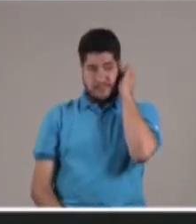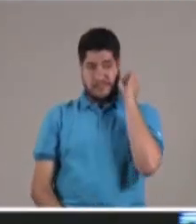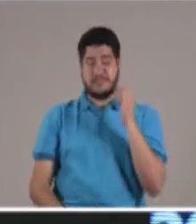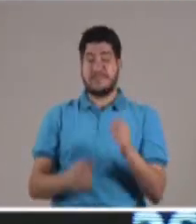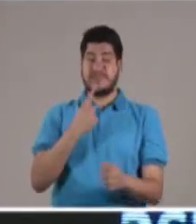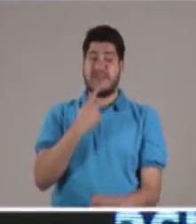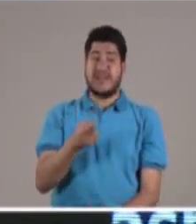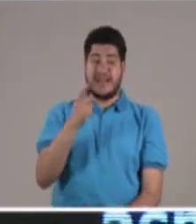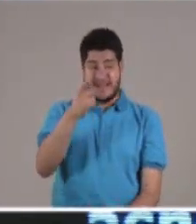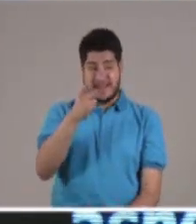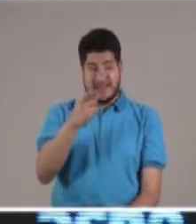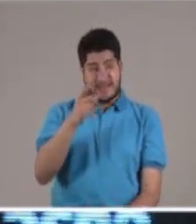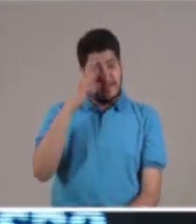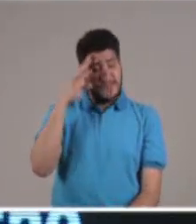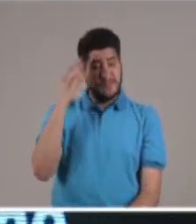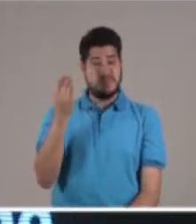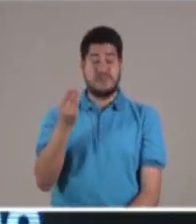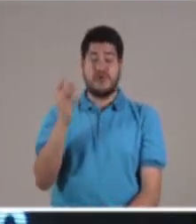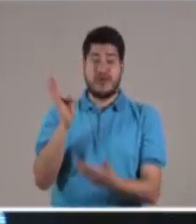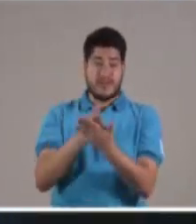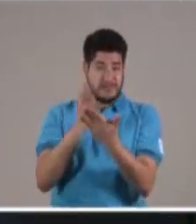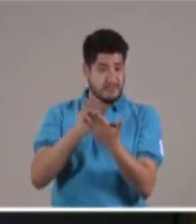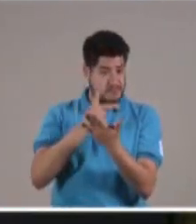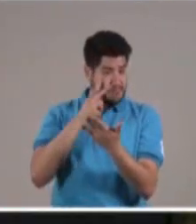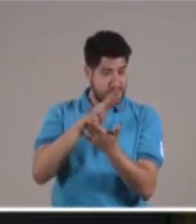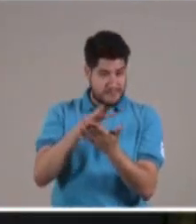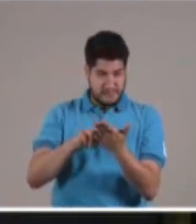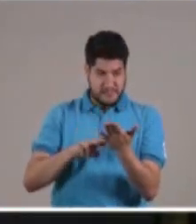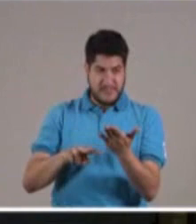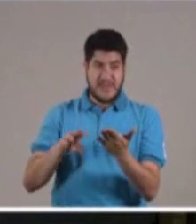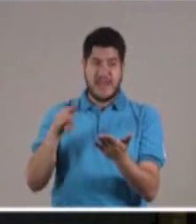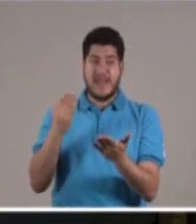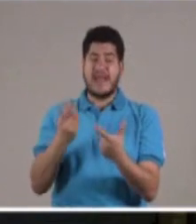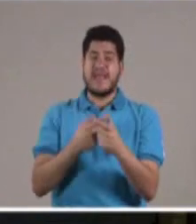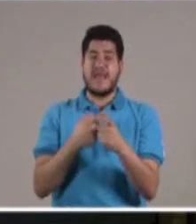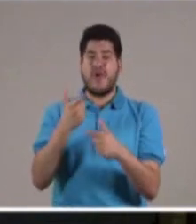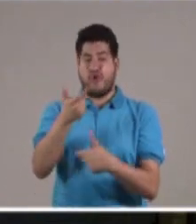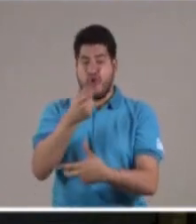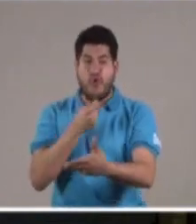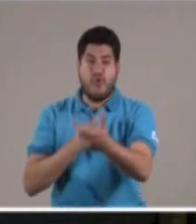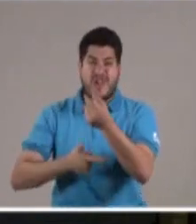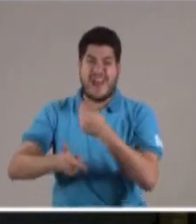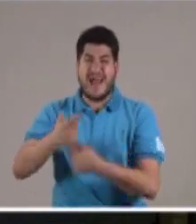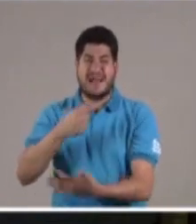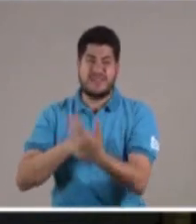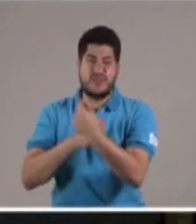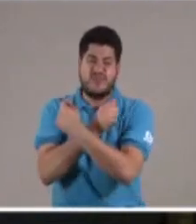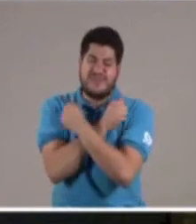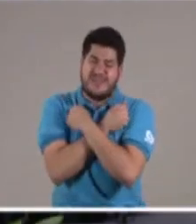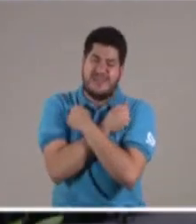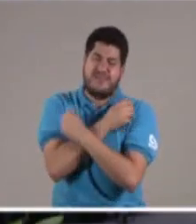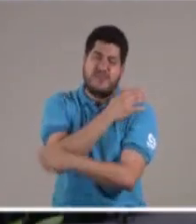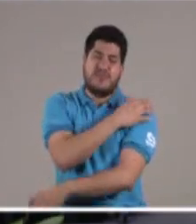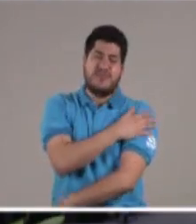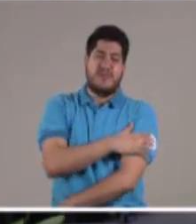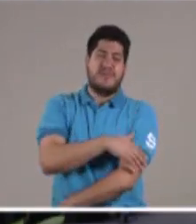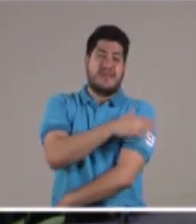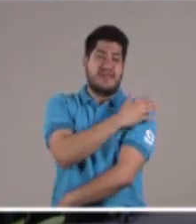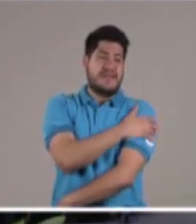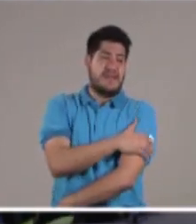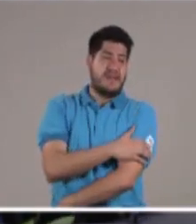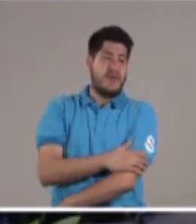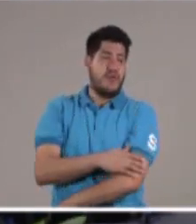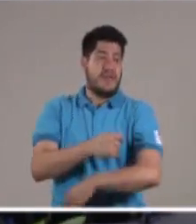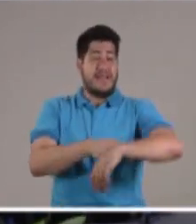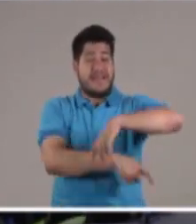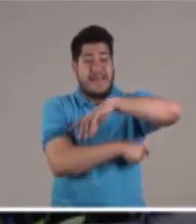y decirle porque es así dice la Biblia verdad que con Lazos de amor y de misericordia solo te los pones así debajo de